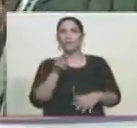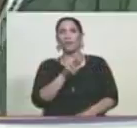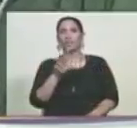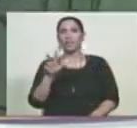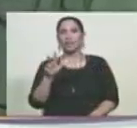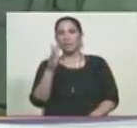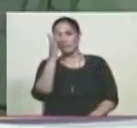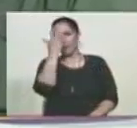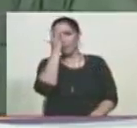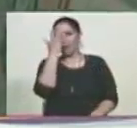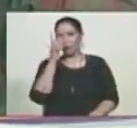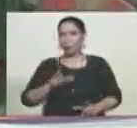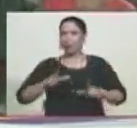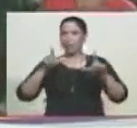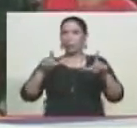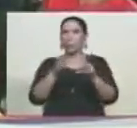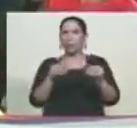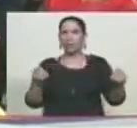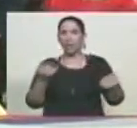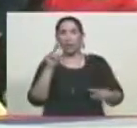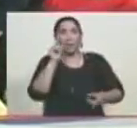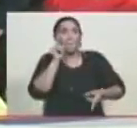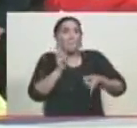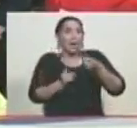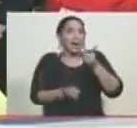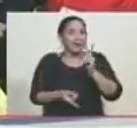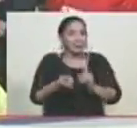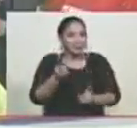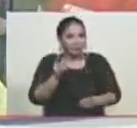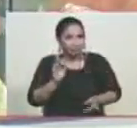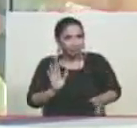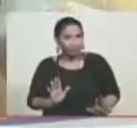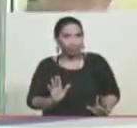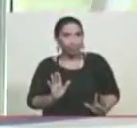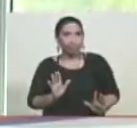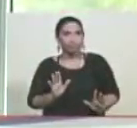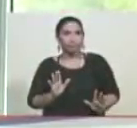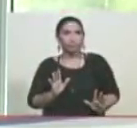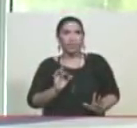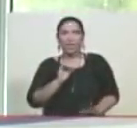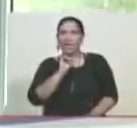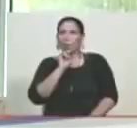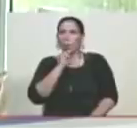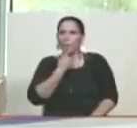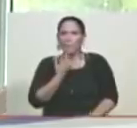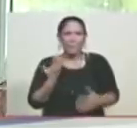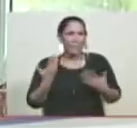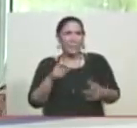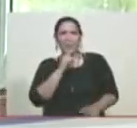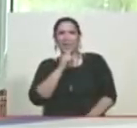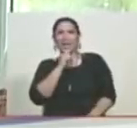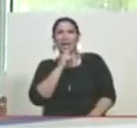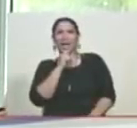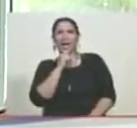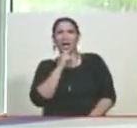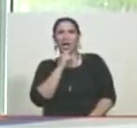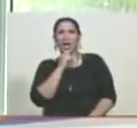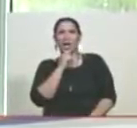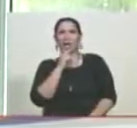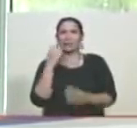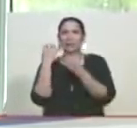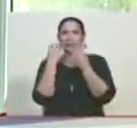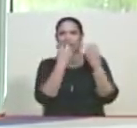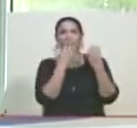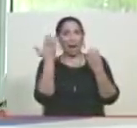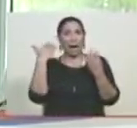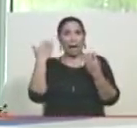tierra. Pero al parecer ser como que era más complicada la situación porque antes podíamos sembrar nosotros los maicitos con